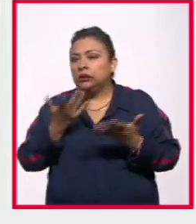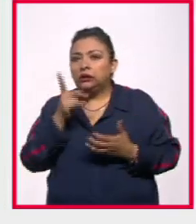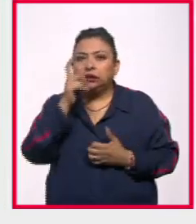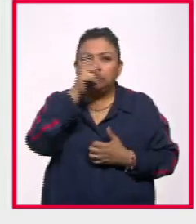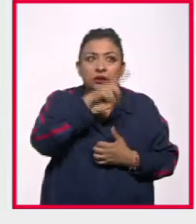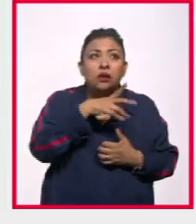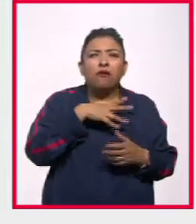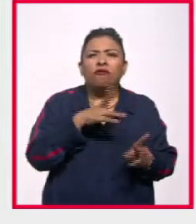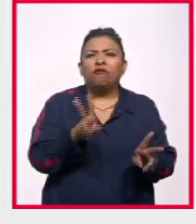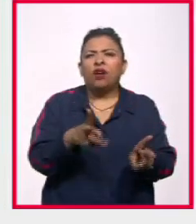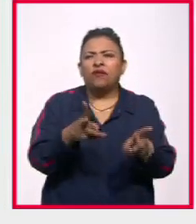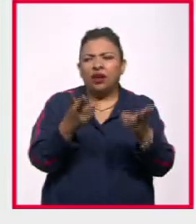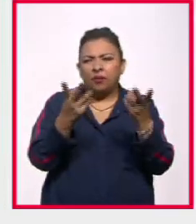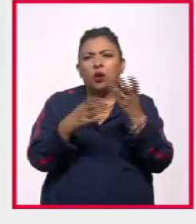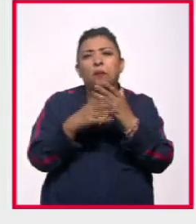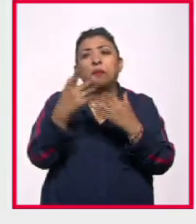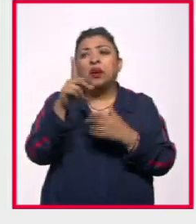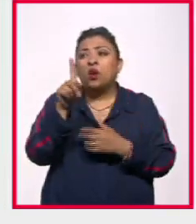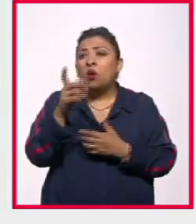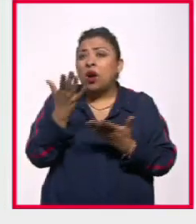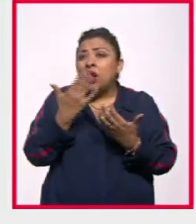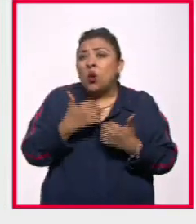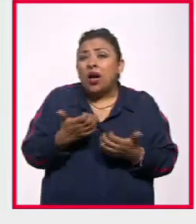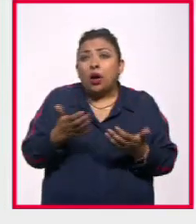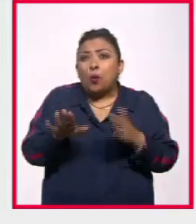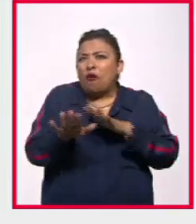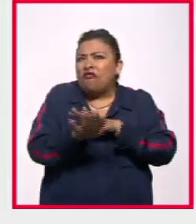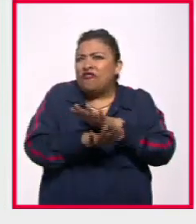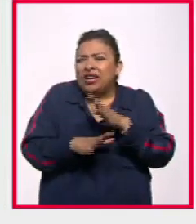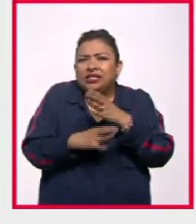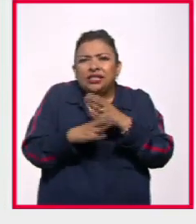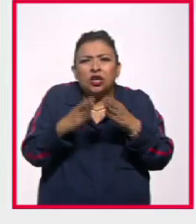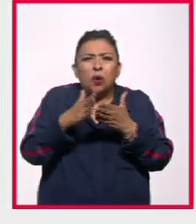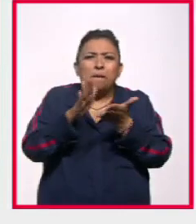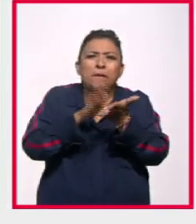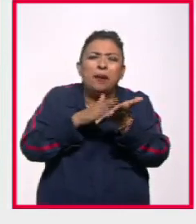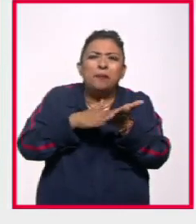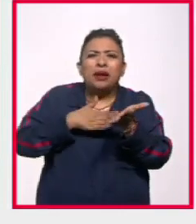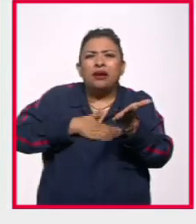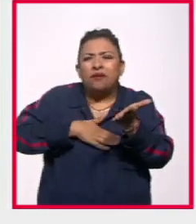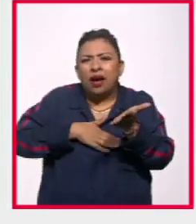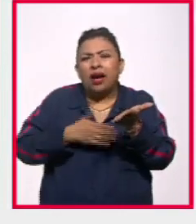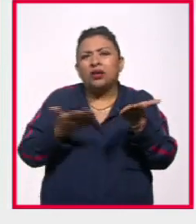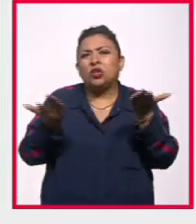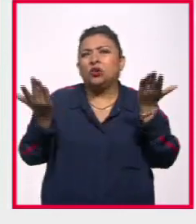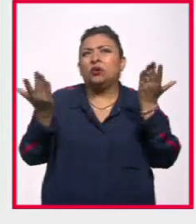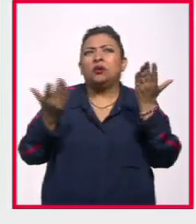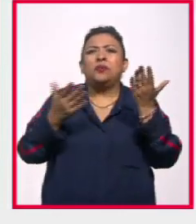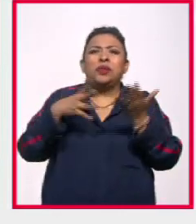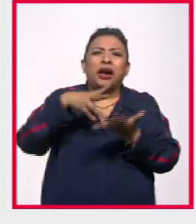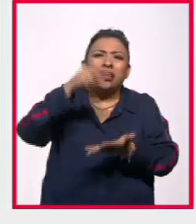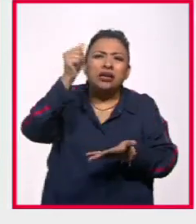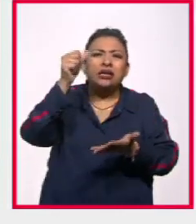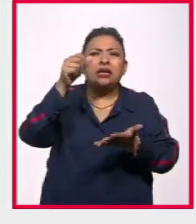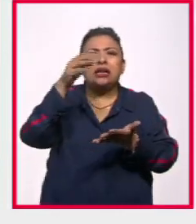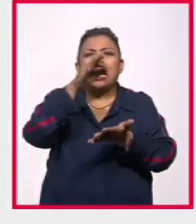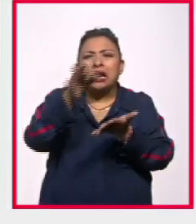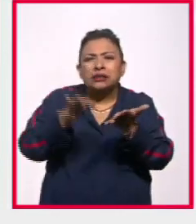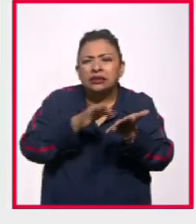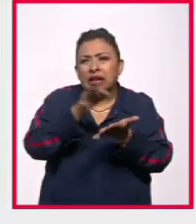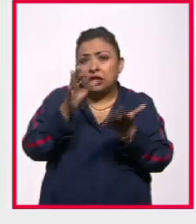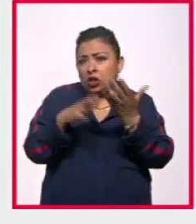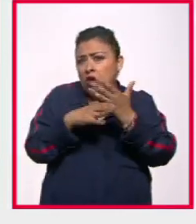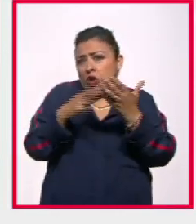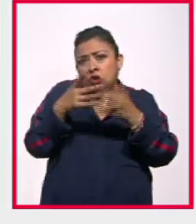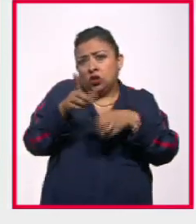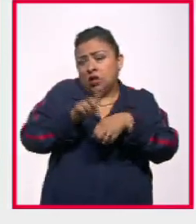Se venden muchos productos, pero a veces falta el agua, las cosas básicas, ¿no? El papel higiénico, harina, aceite, cosas que